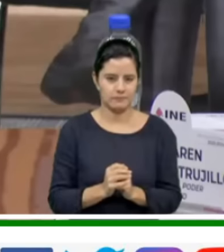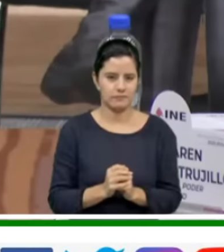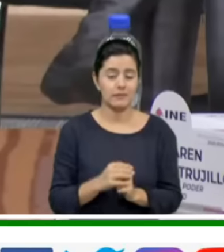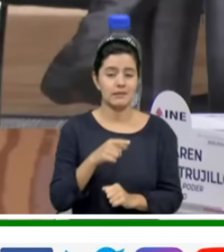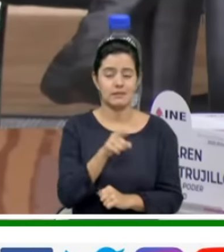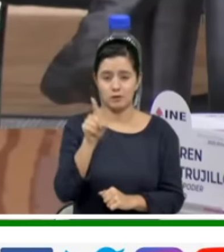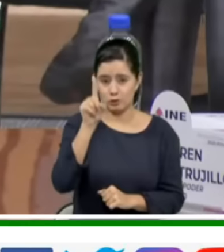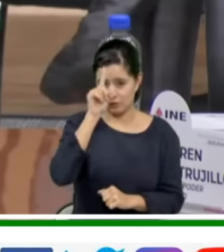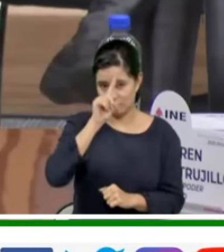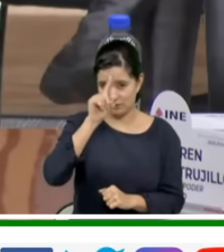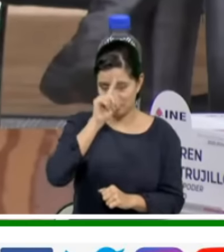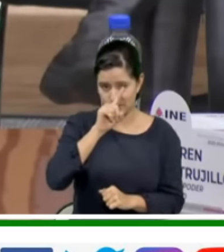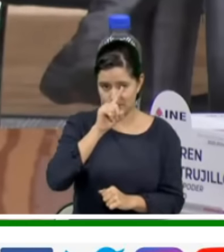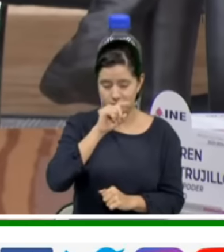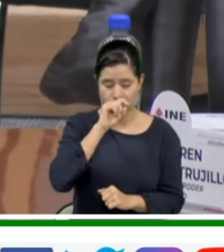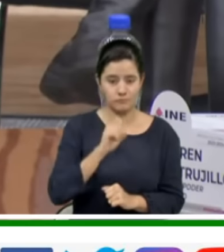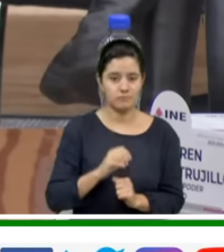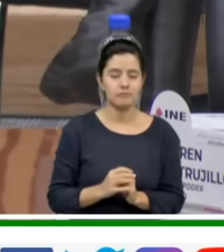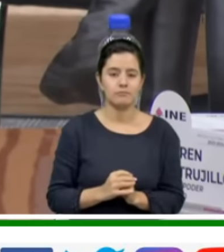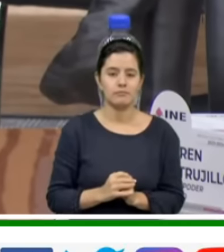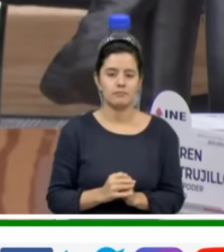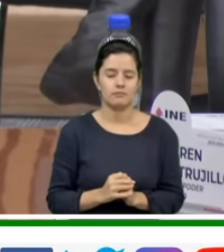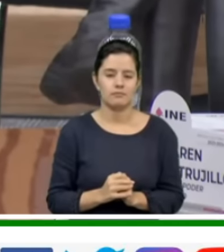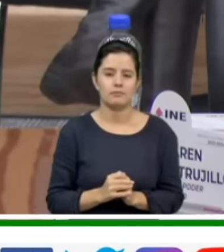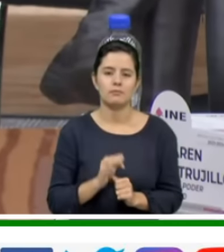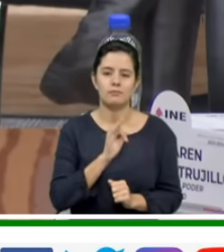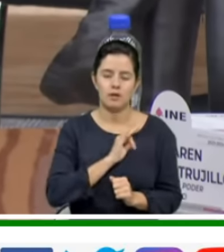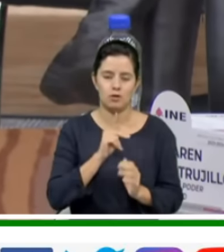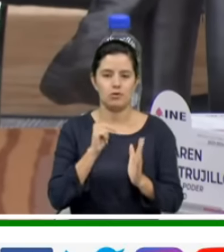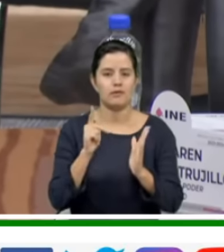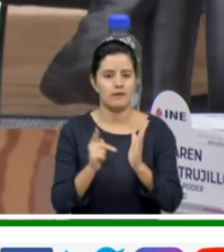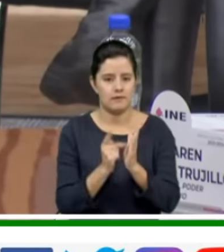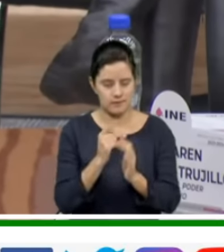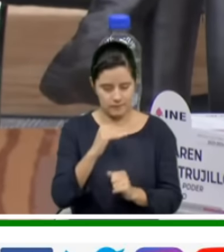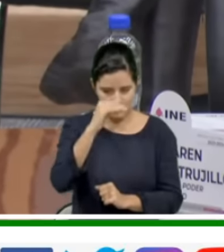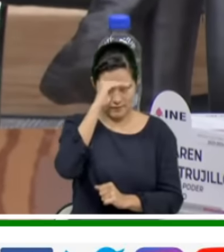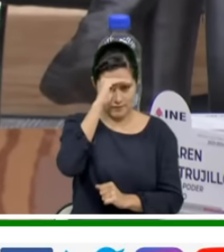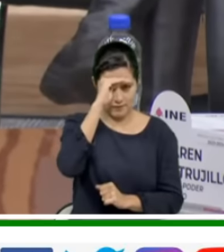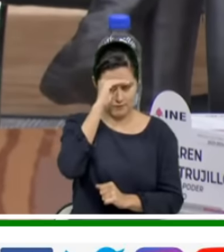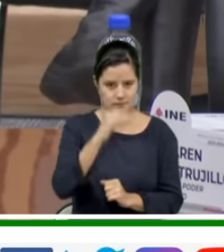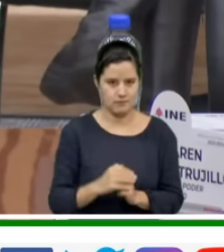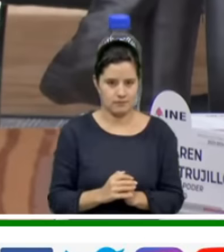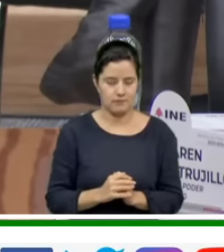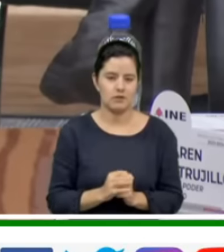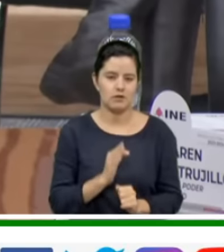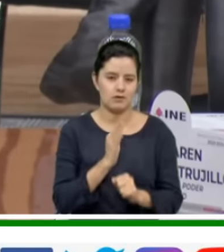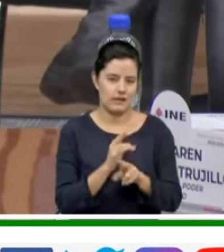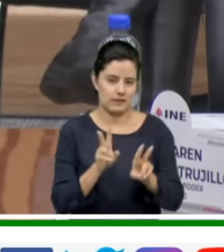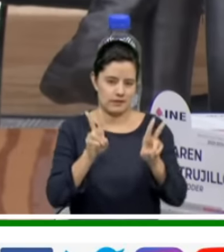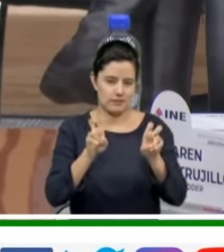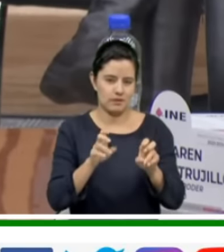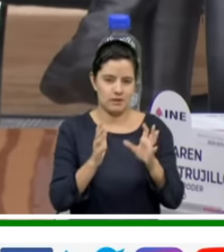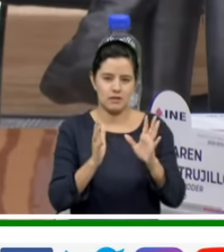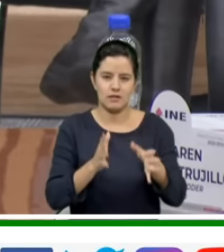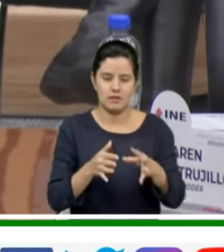los consejeros de que reconsideren este tema que ya lo dije que